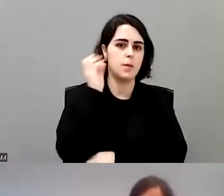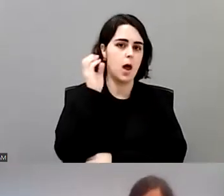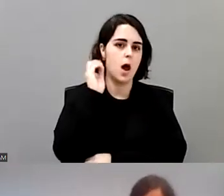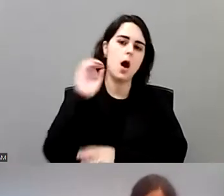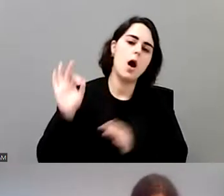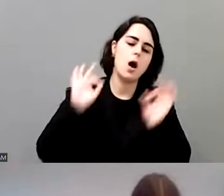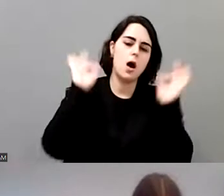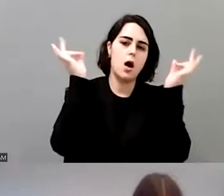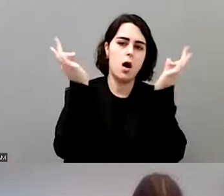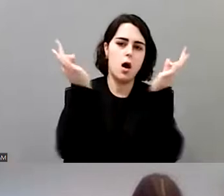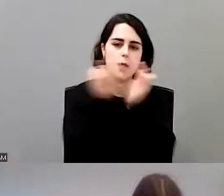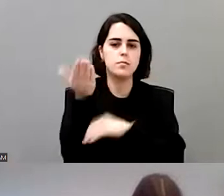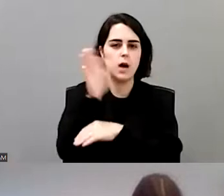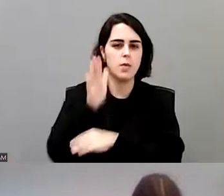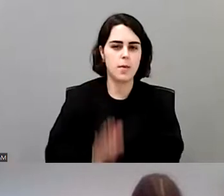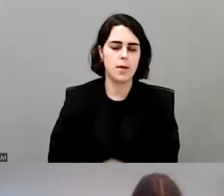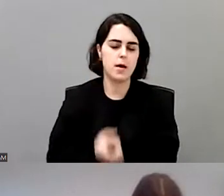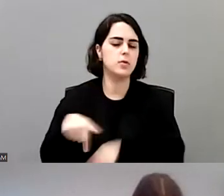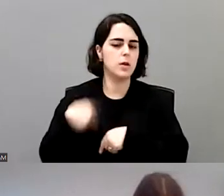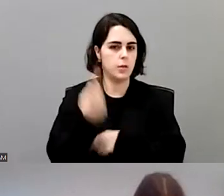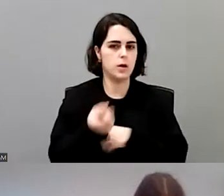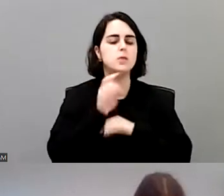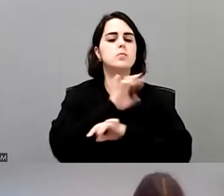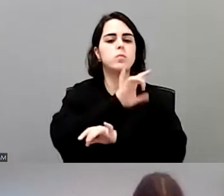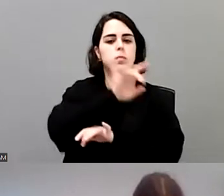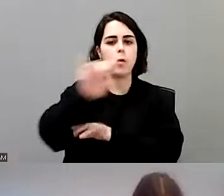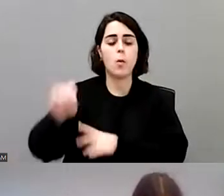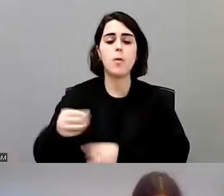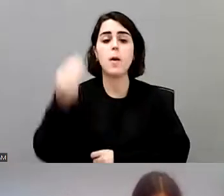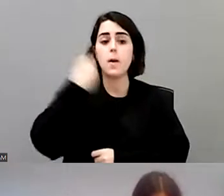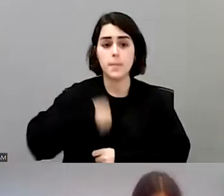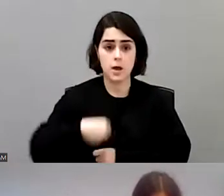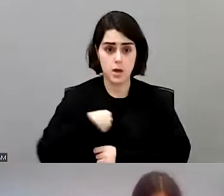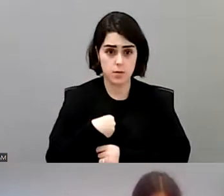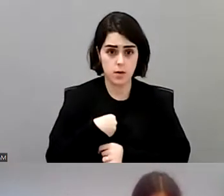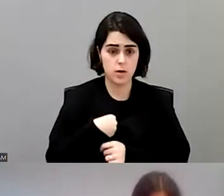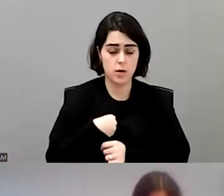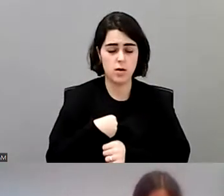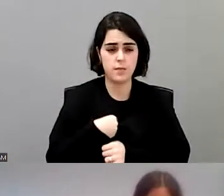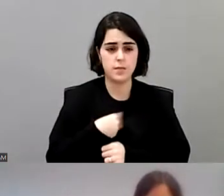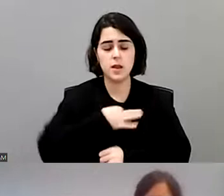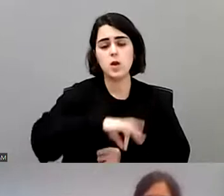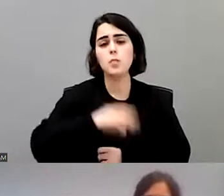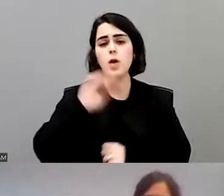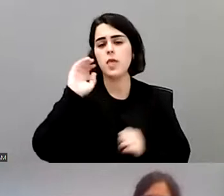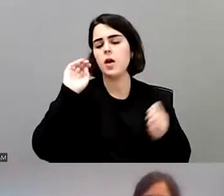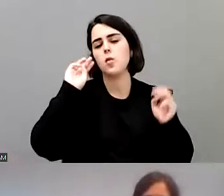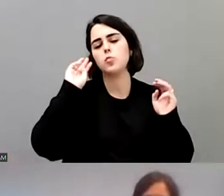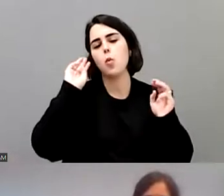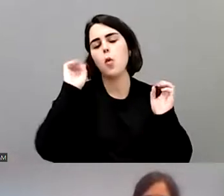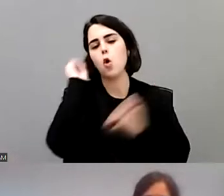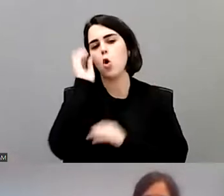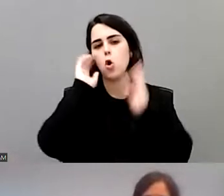tengáis a vuestra disposición. Queremos que, a pesar de que sea un congreso virtual, todos y